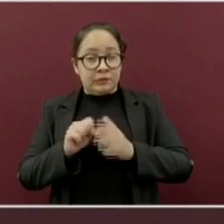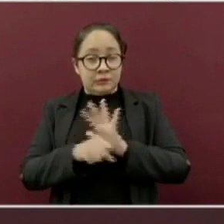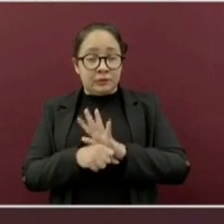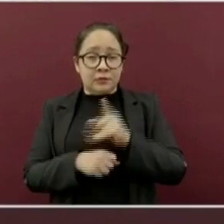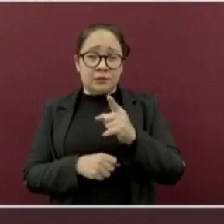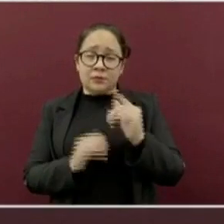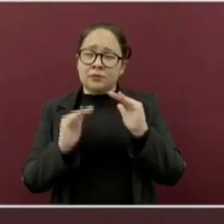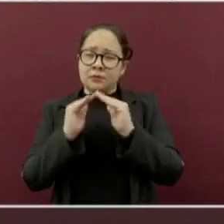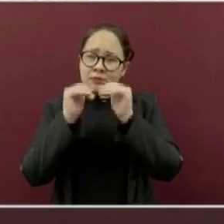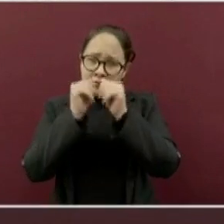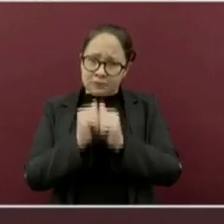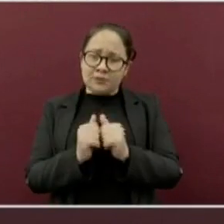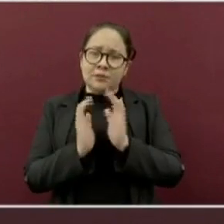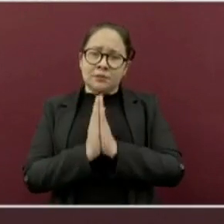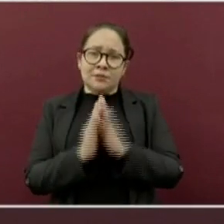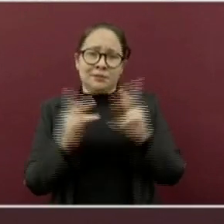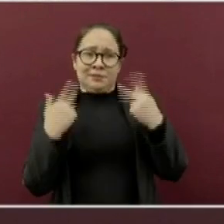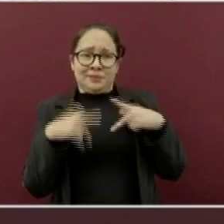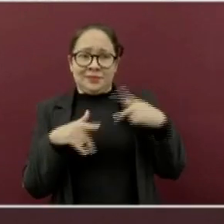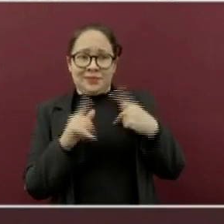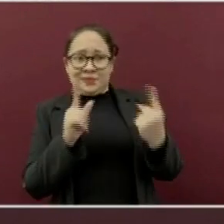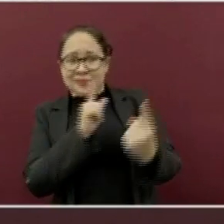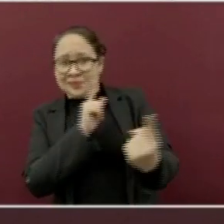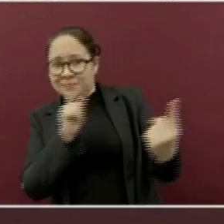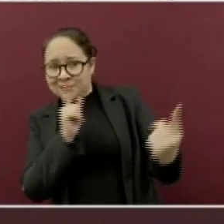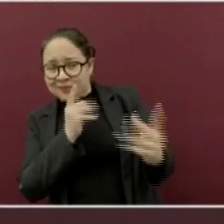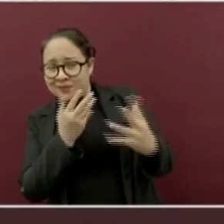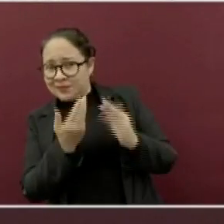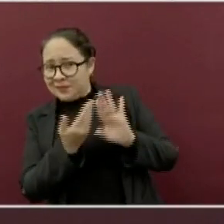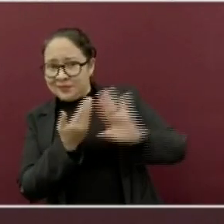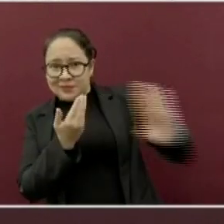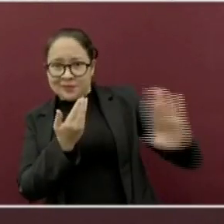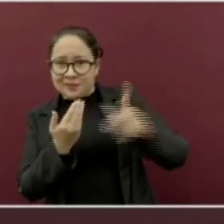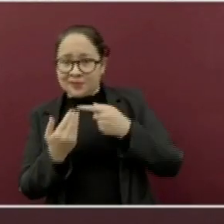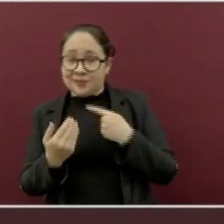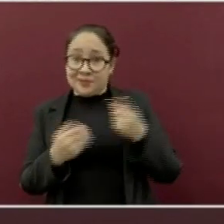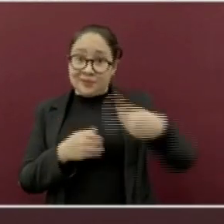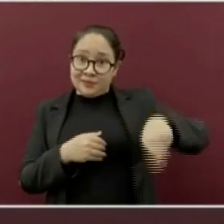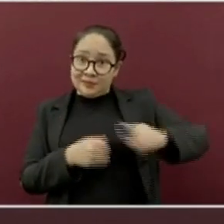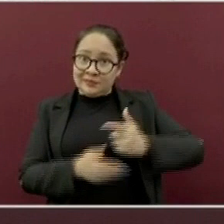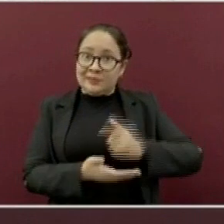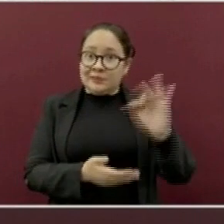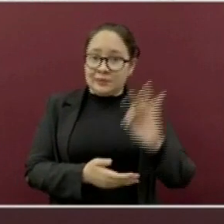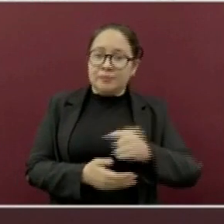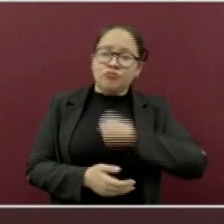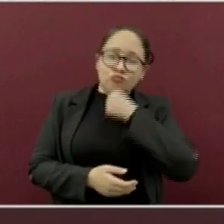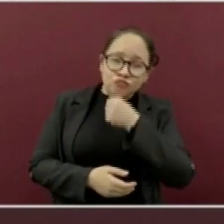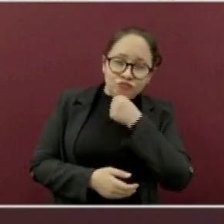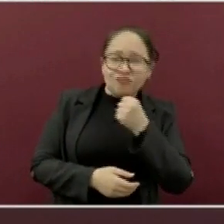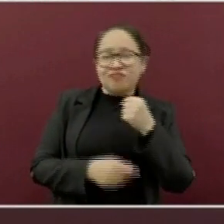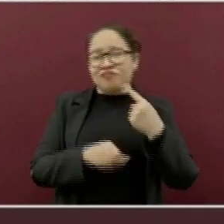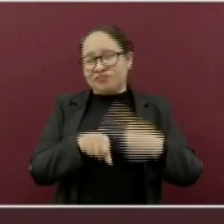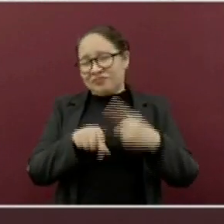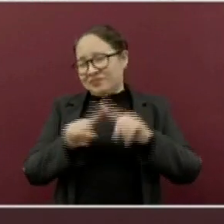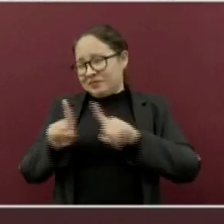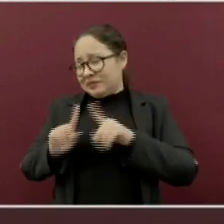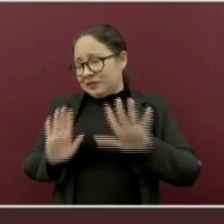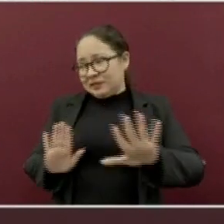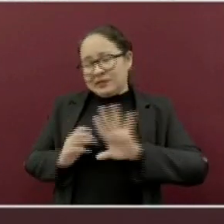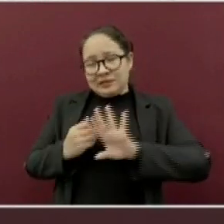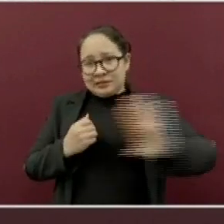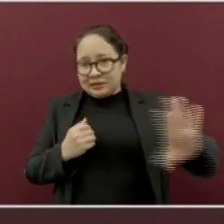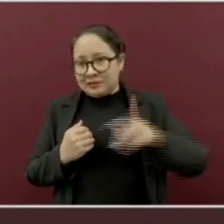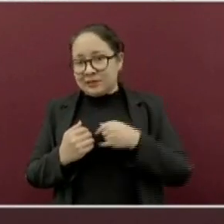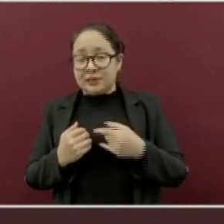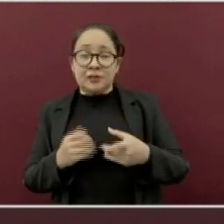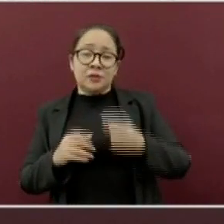casa, mantengan distancia con las personas que tienen mayor riesgo de enfermarse gravemente a causa del virus. Usen